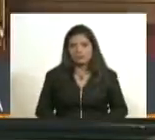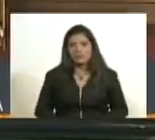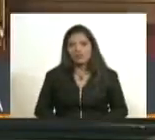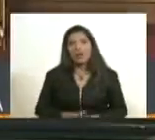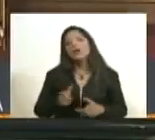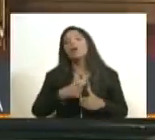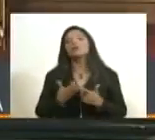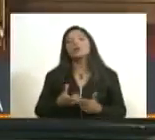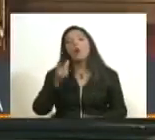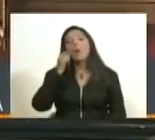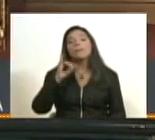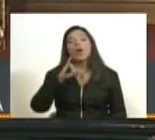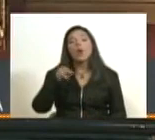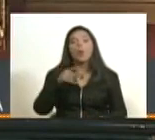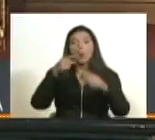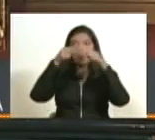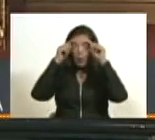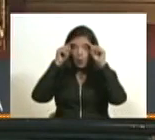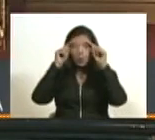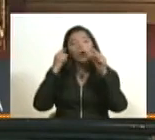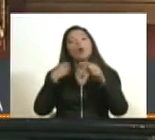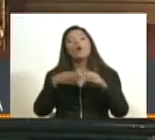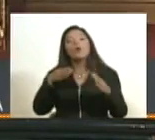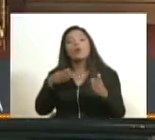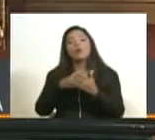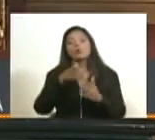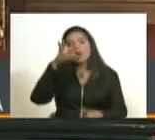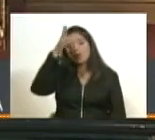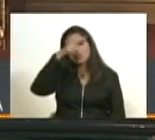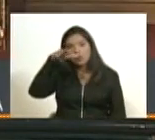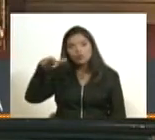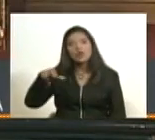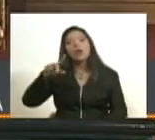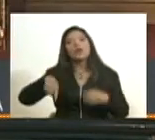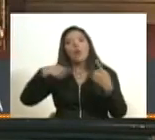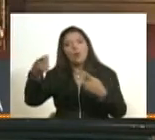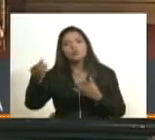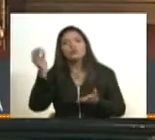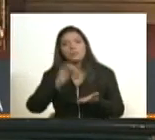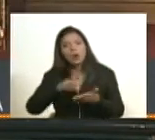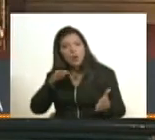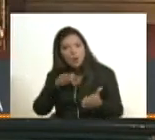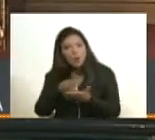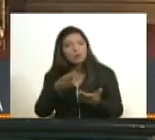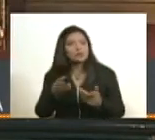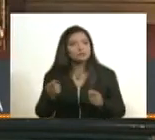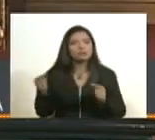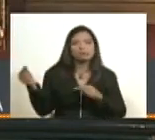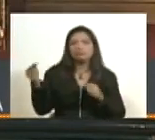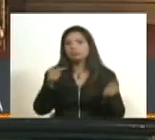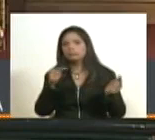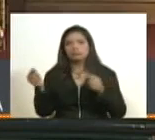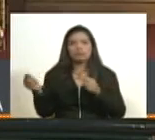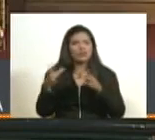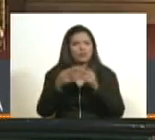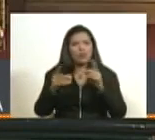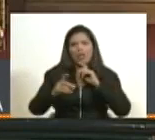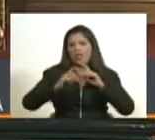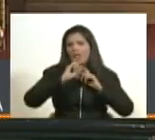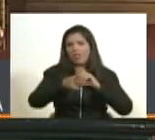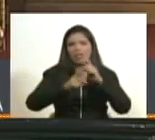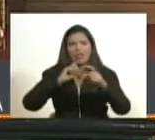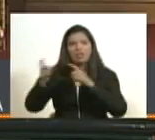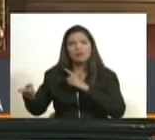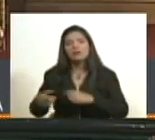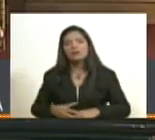Entonces Julio Borges cuenta contra Rosales y Rosales contra el otro. Y Chucky Guevara contra el otro. Entonces salen a contar